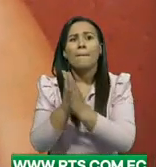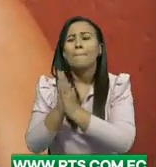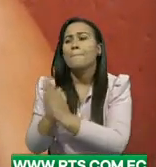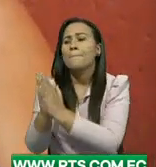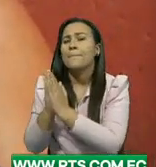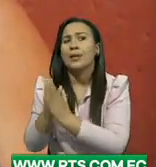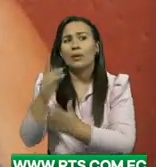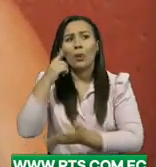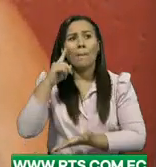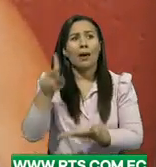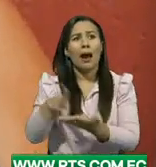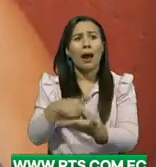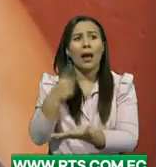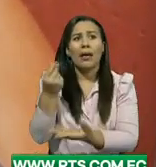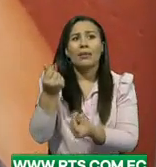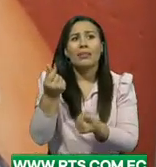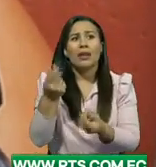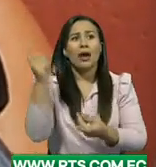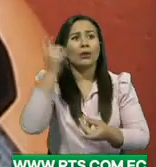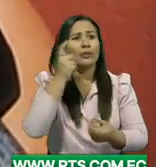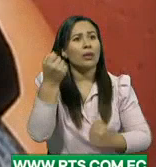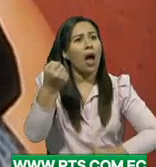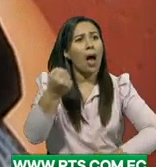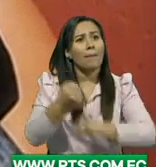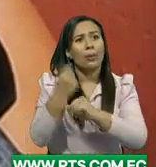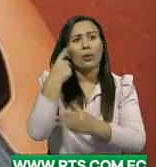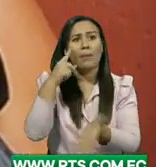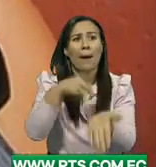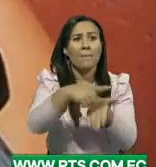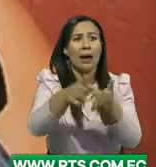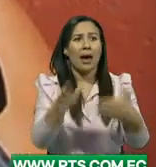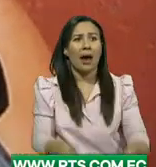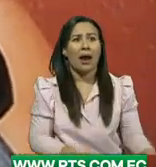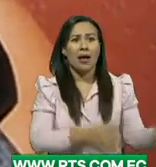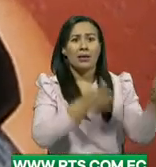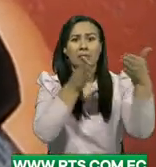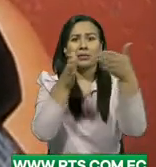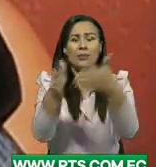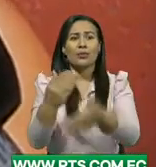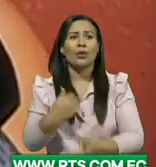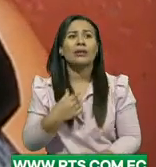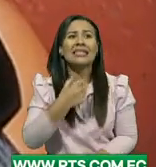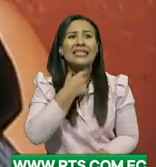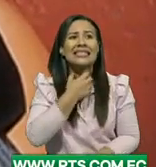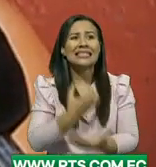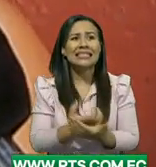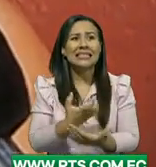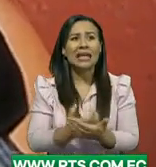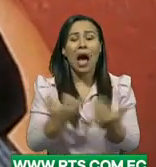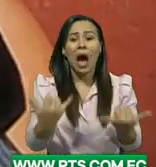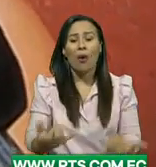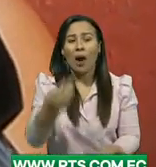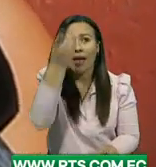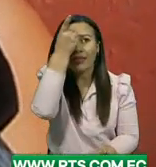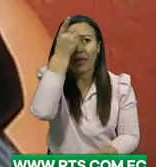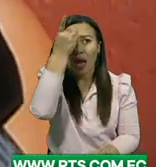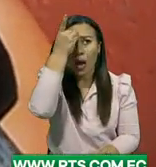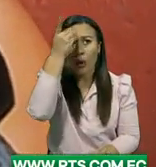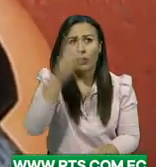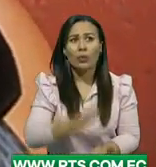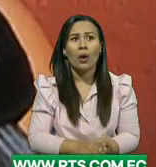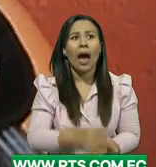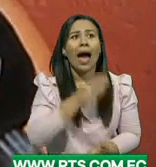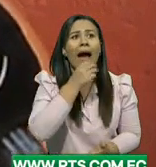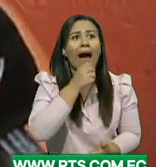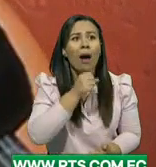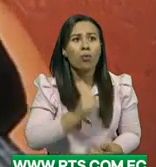para sacarlo del hospital. Usted sabe que ya se me fue mi papá, fueron deudas que me quedaron. Ahora mi abuelo,